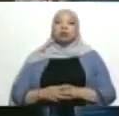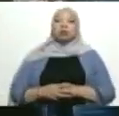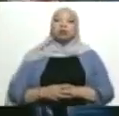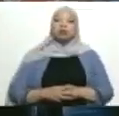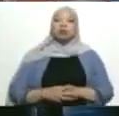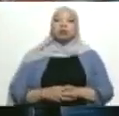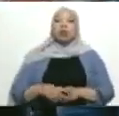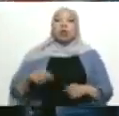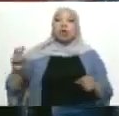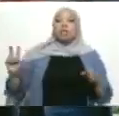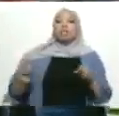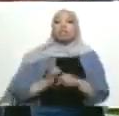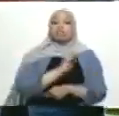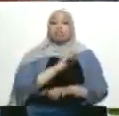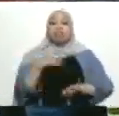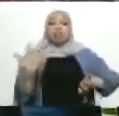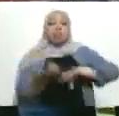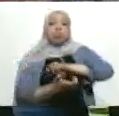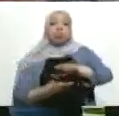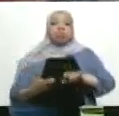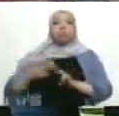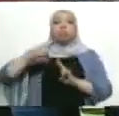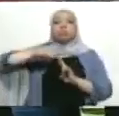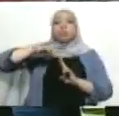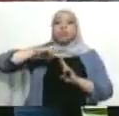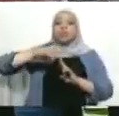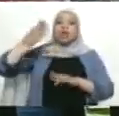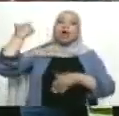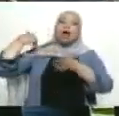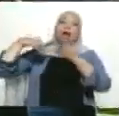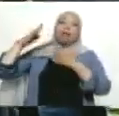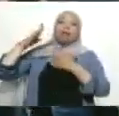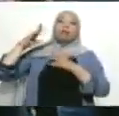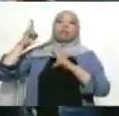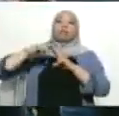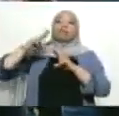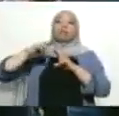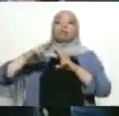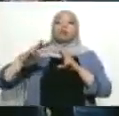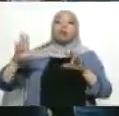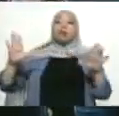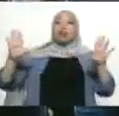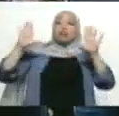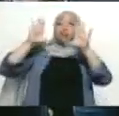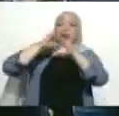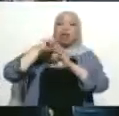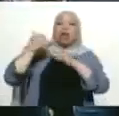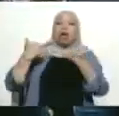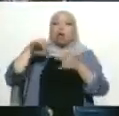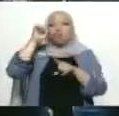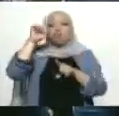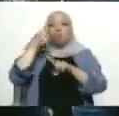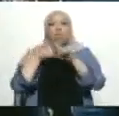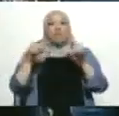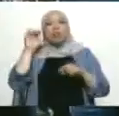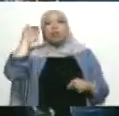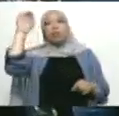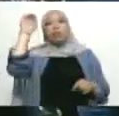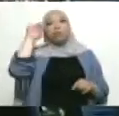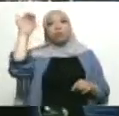de violencia, de guerra, de oscuridad y donde no había esperanza, hoy haya comenzado